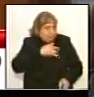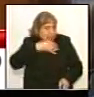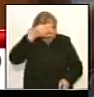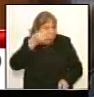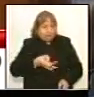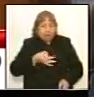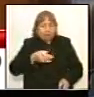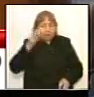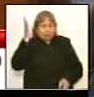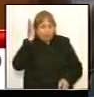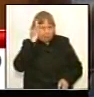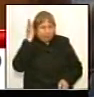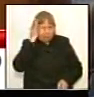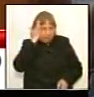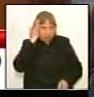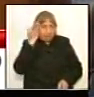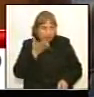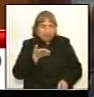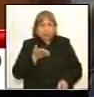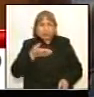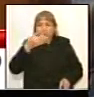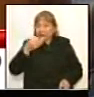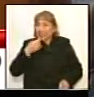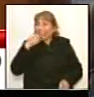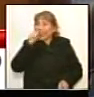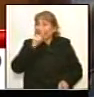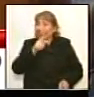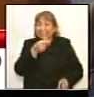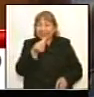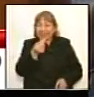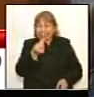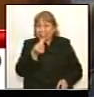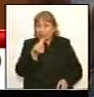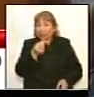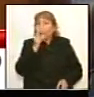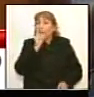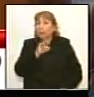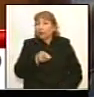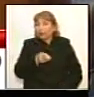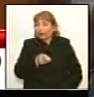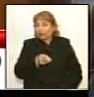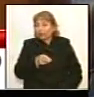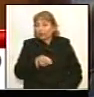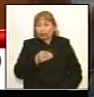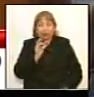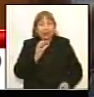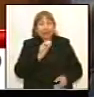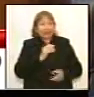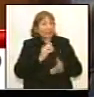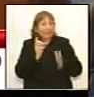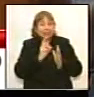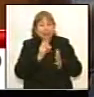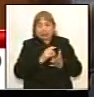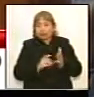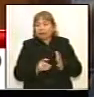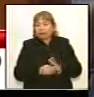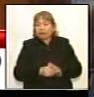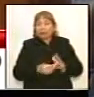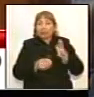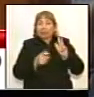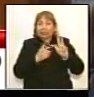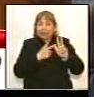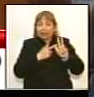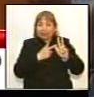debe tener conocimiento de que ese dinero es prohibido o es ilícito. Y el